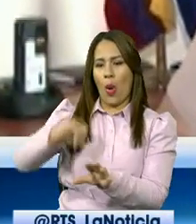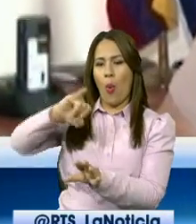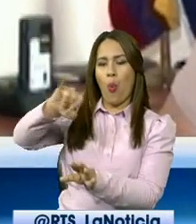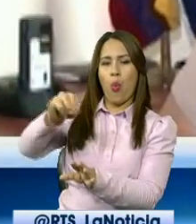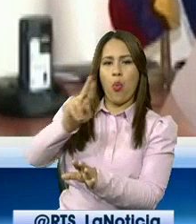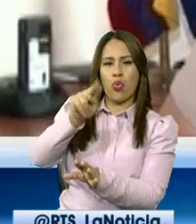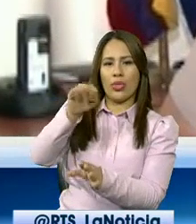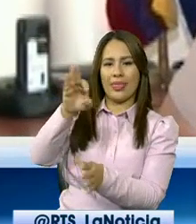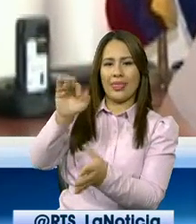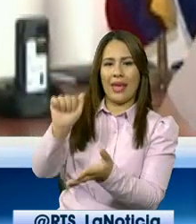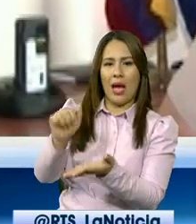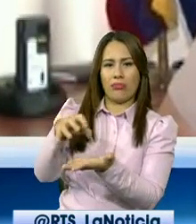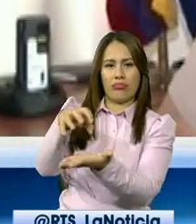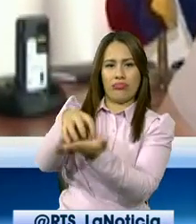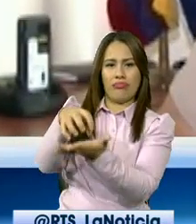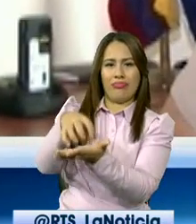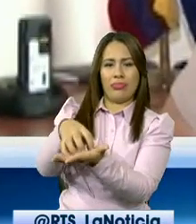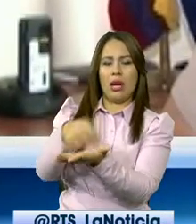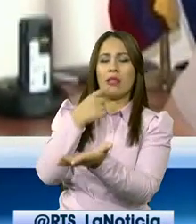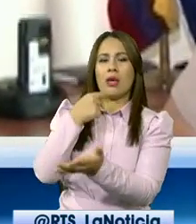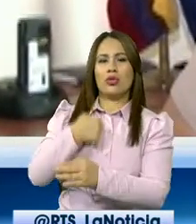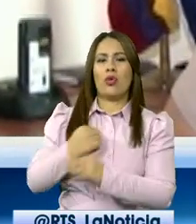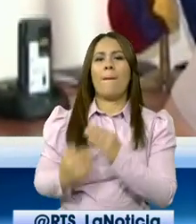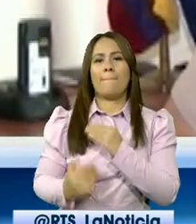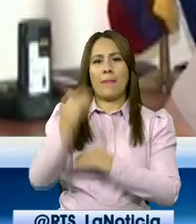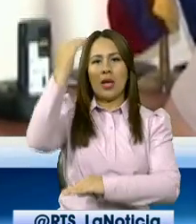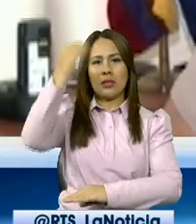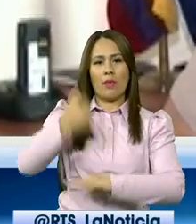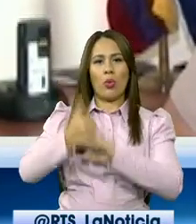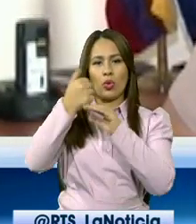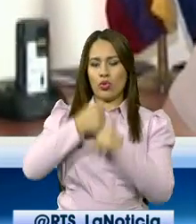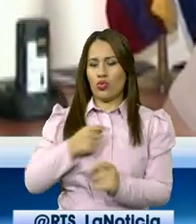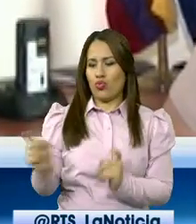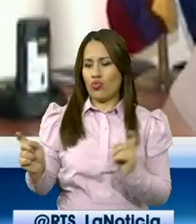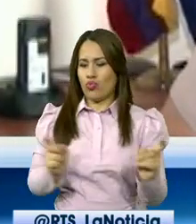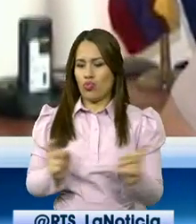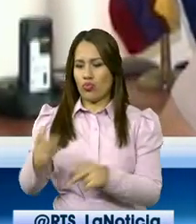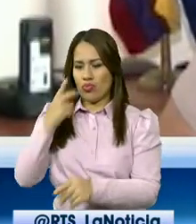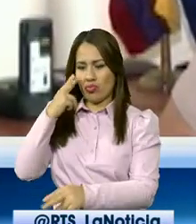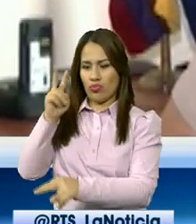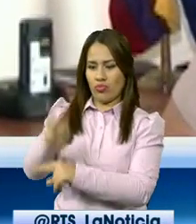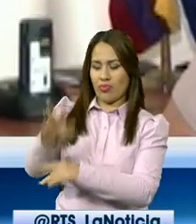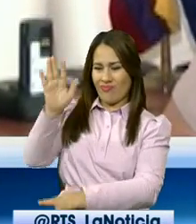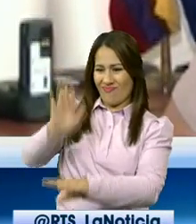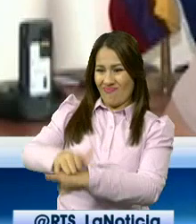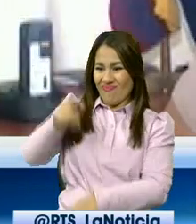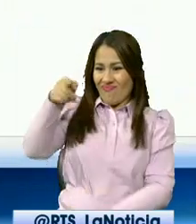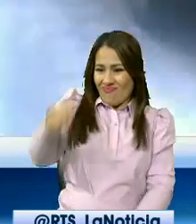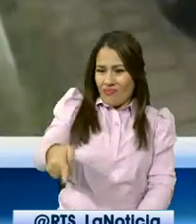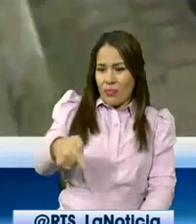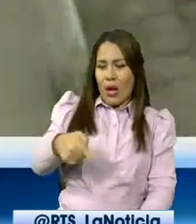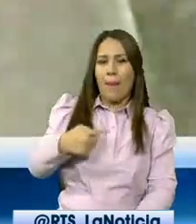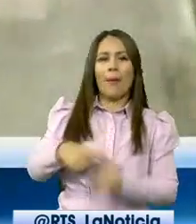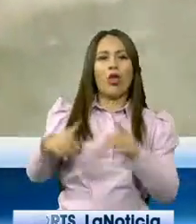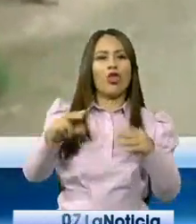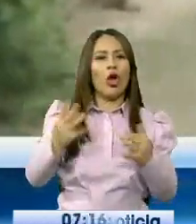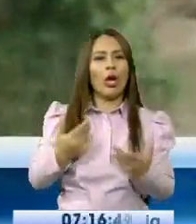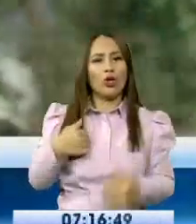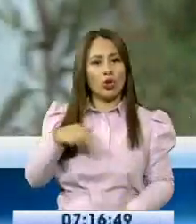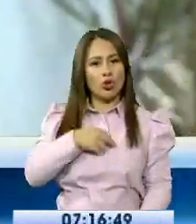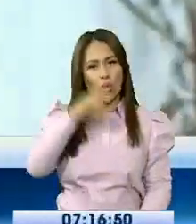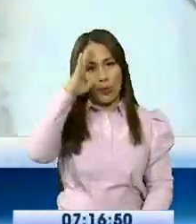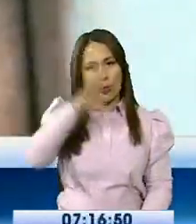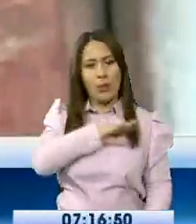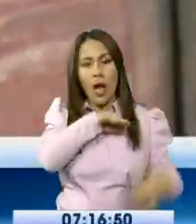la máxima autoridad dentro de la parroquia para tomar los correctivos necesarios e impidiendo la labor policial. La recuperación de